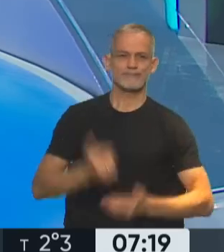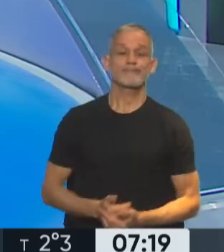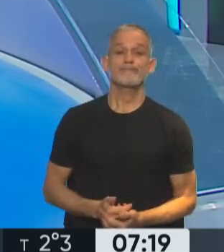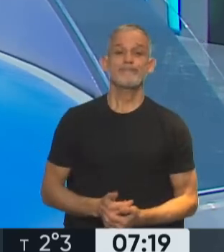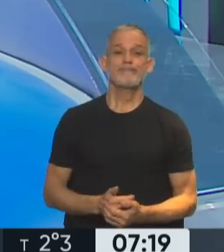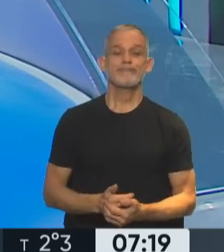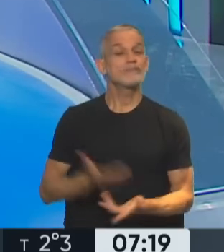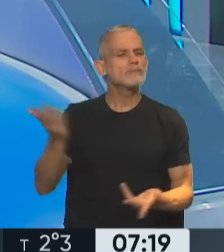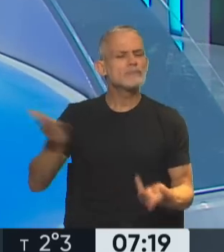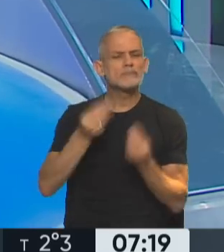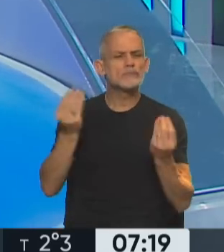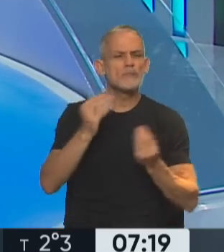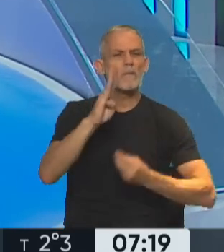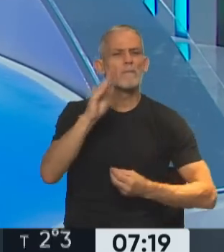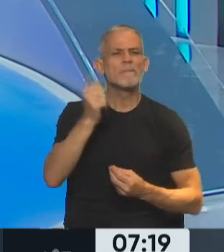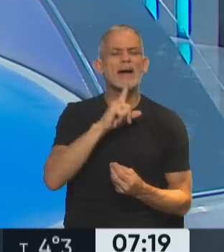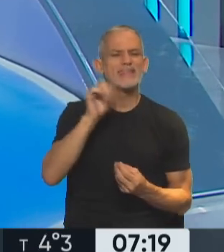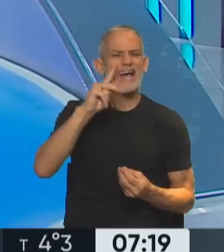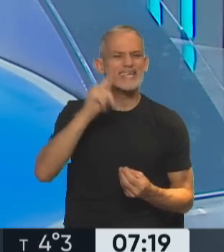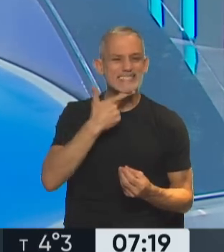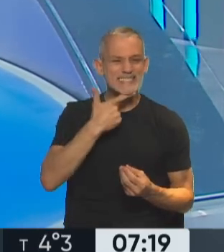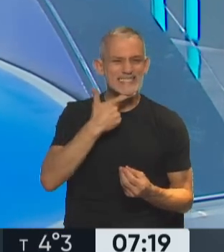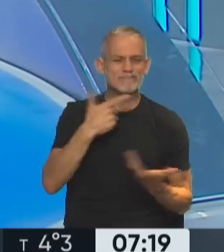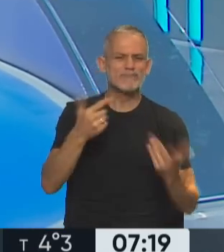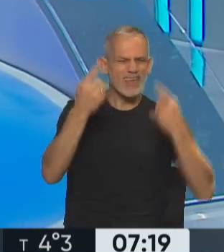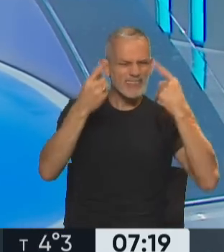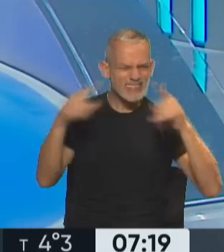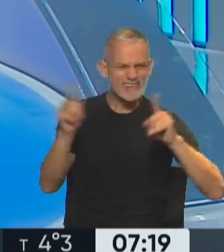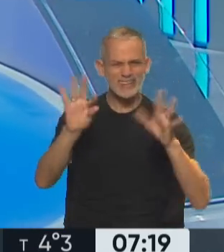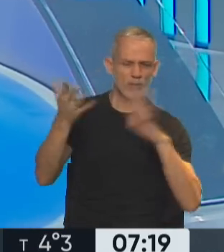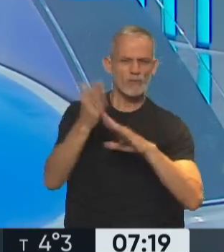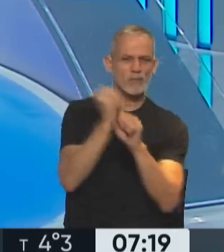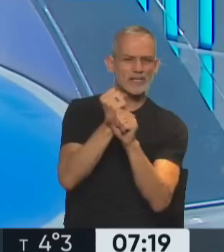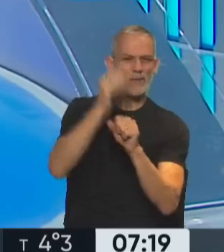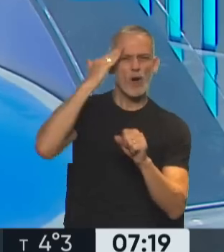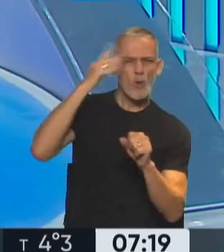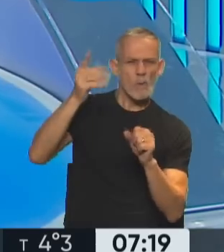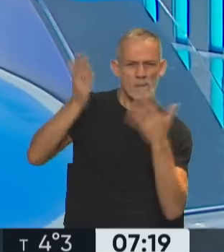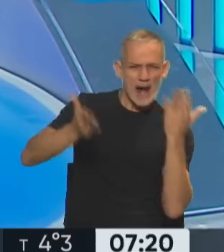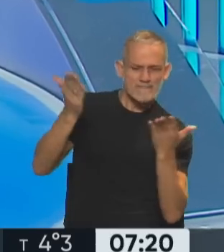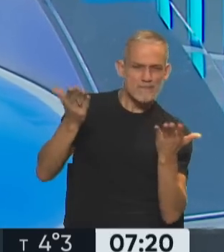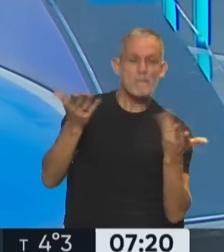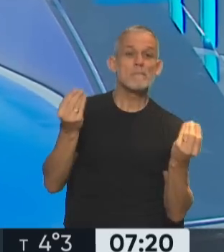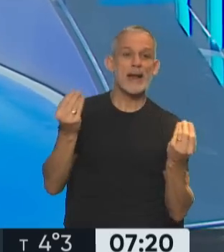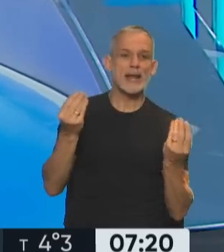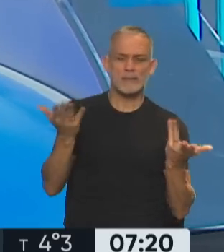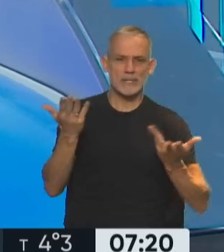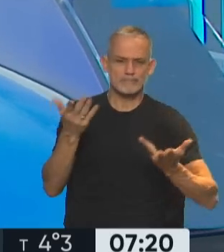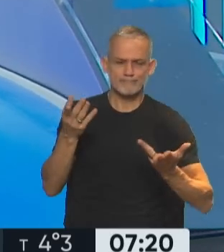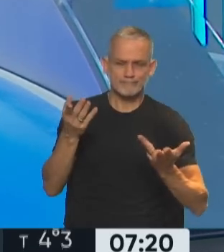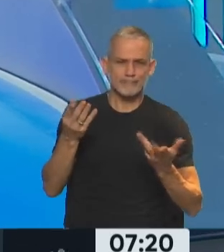ver, Flor, ¿qué puede hacer Batakis distinto de lo que hizo Guzmán para para atacar, para bajar, para